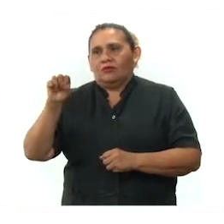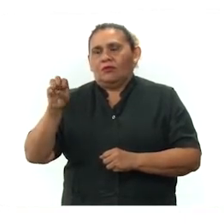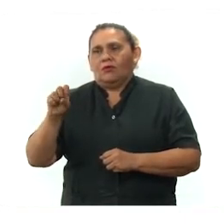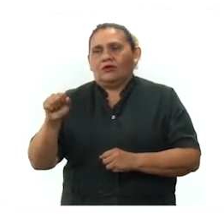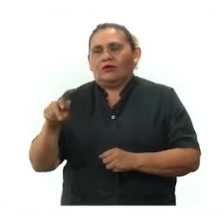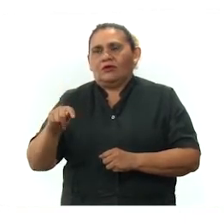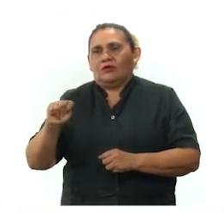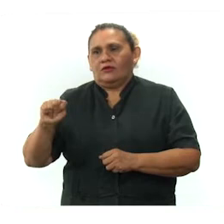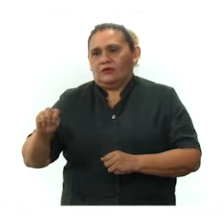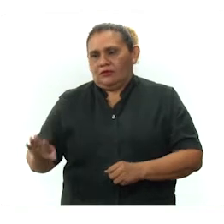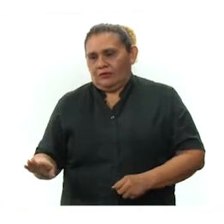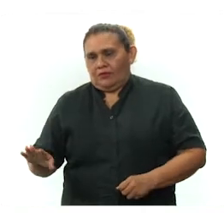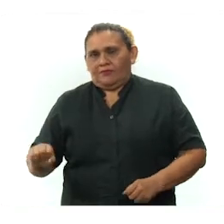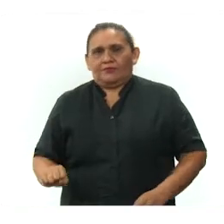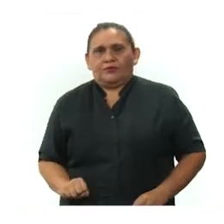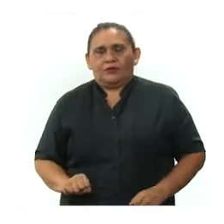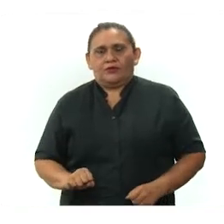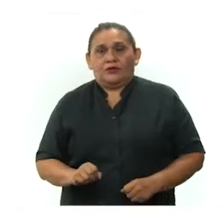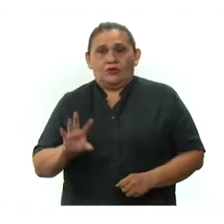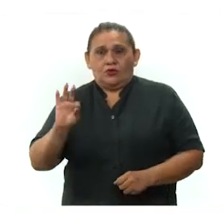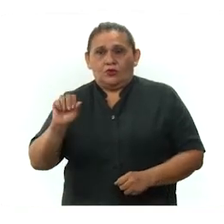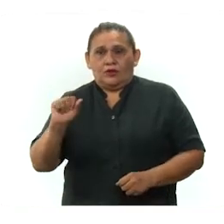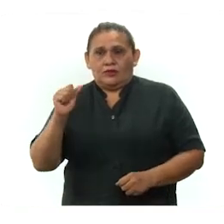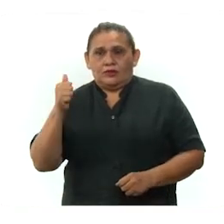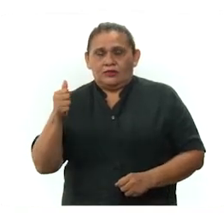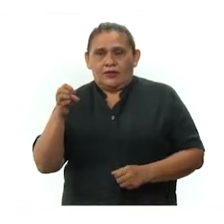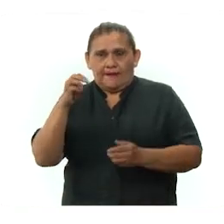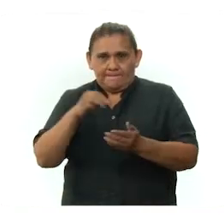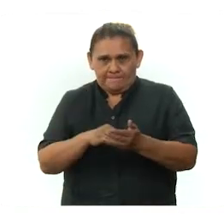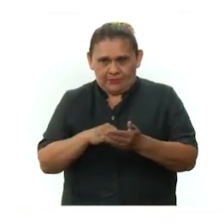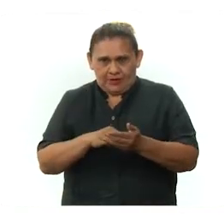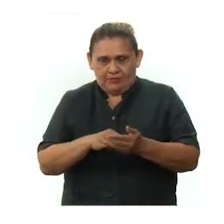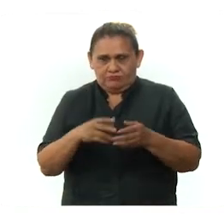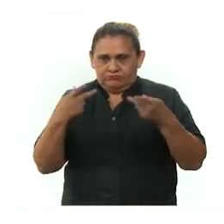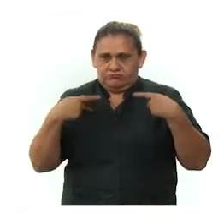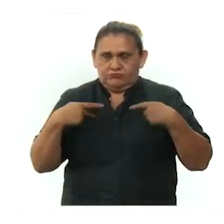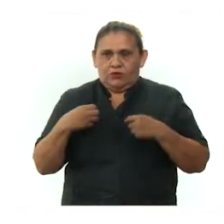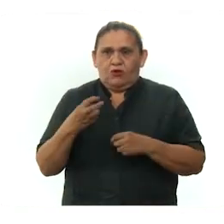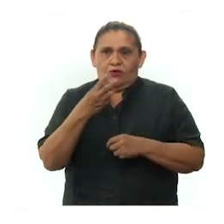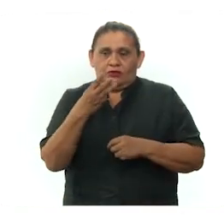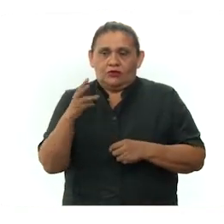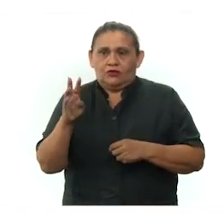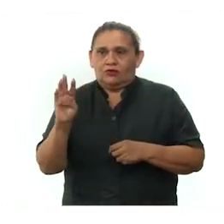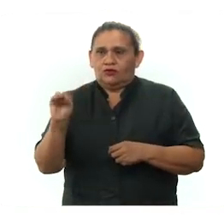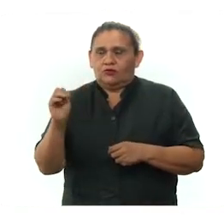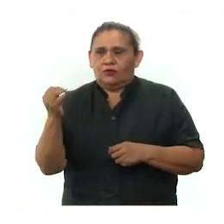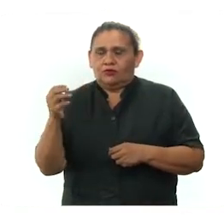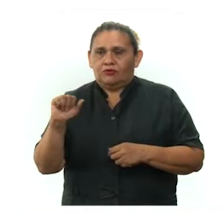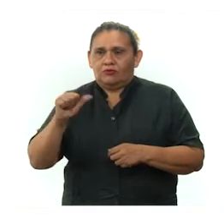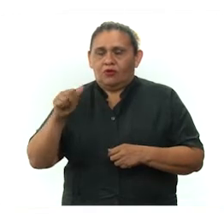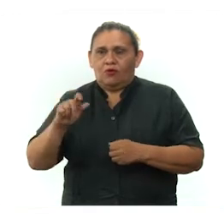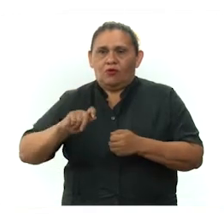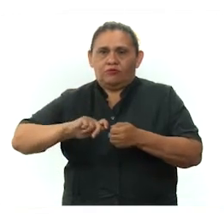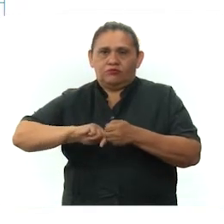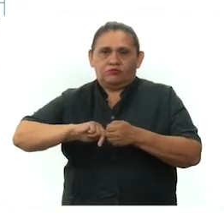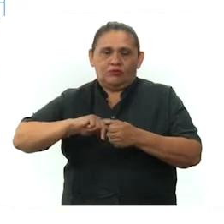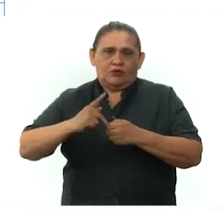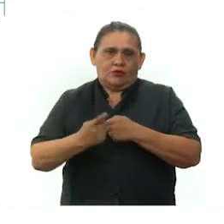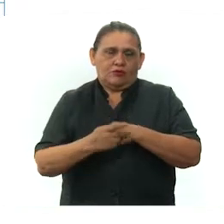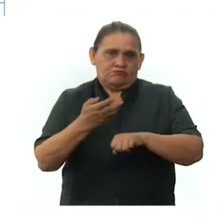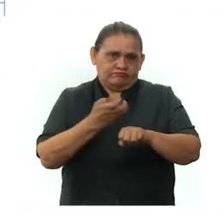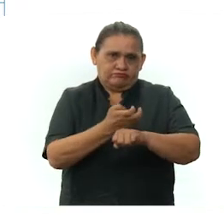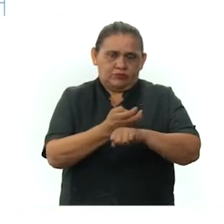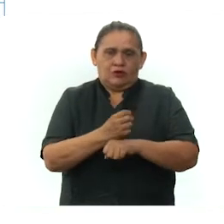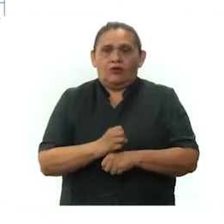Tizimín. De los 46.084 casos positivos, 399 son de otro país u otro estado.